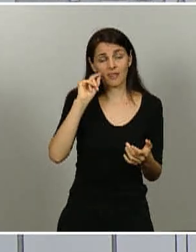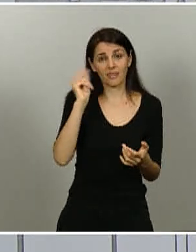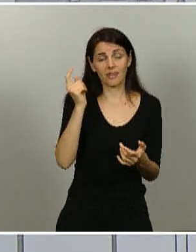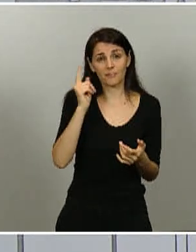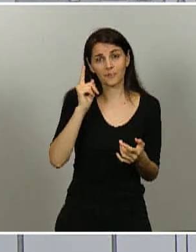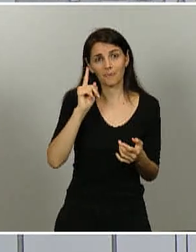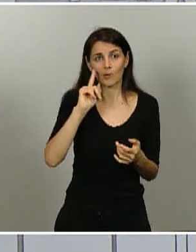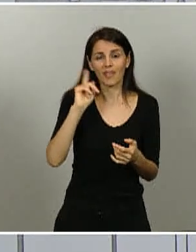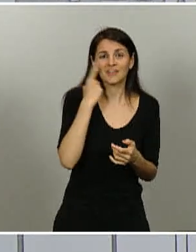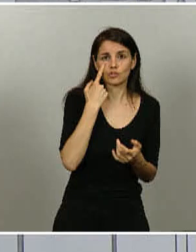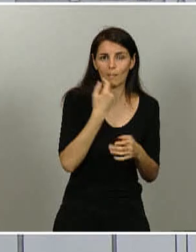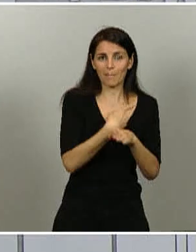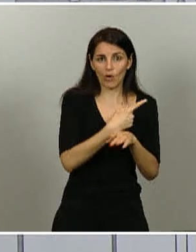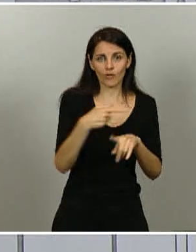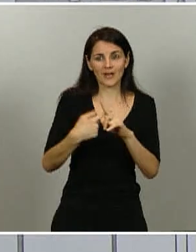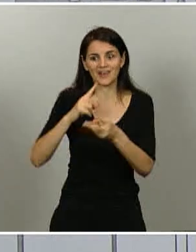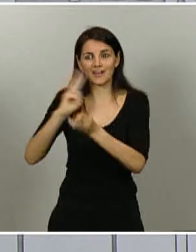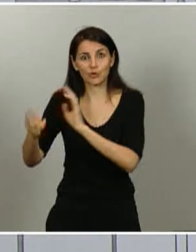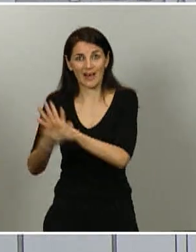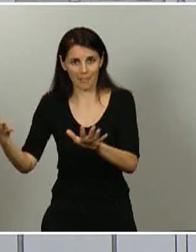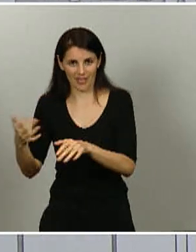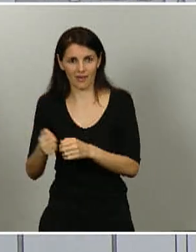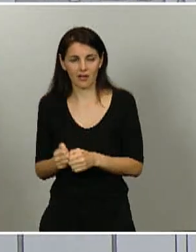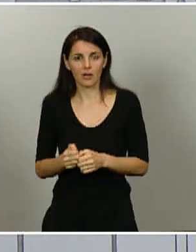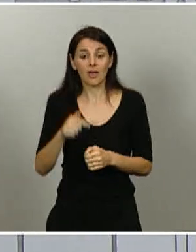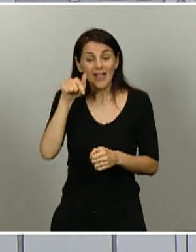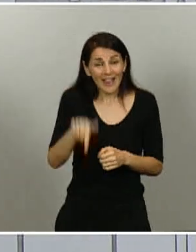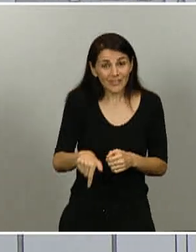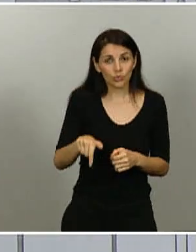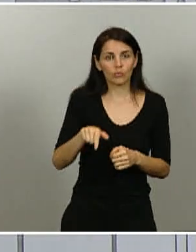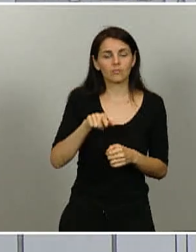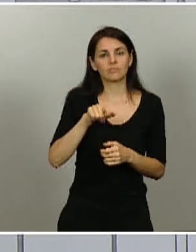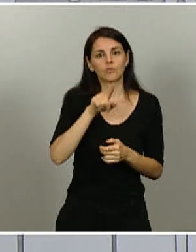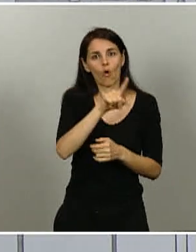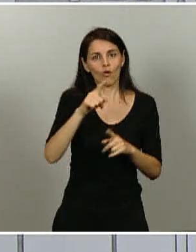de vigilancia tardó entre 15 y 20 días en estar bien establecido en todas las